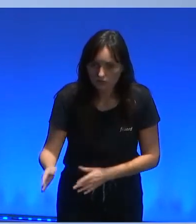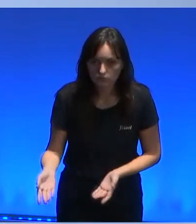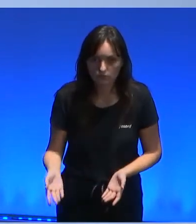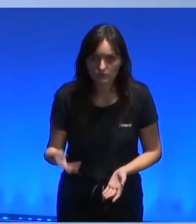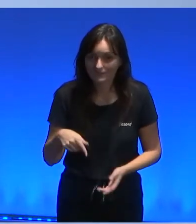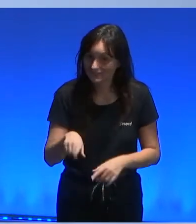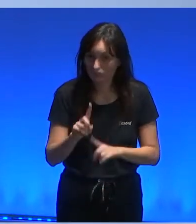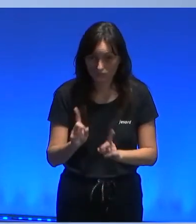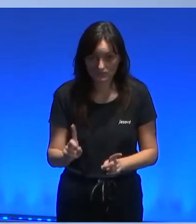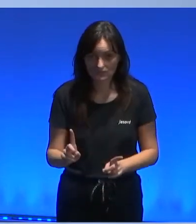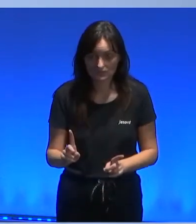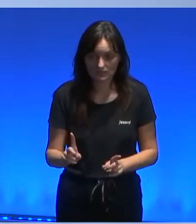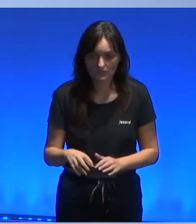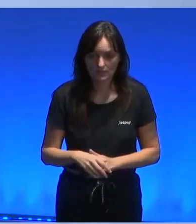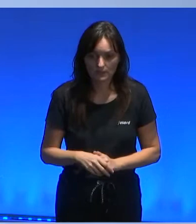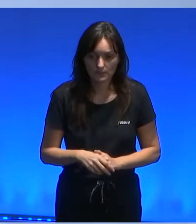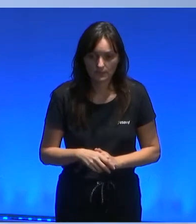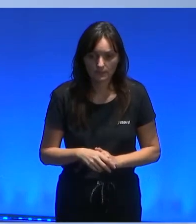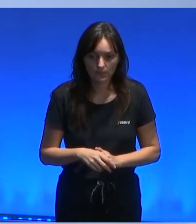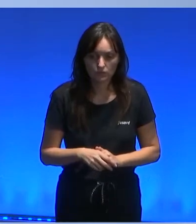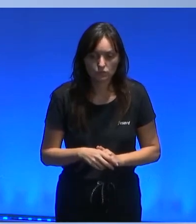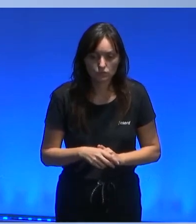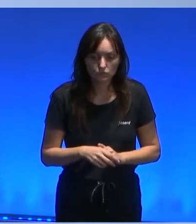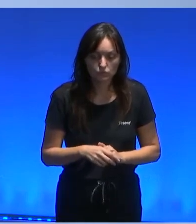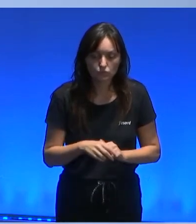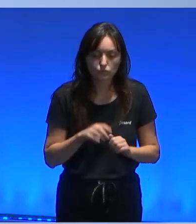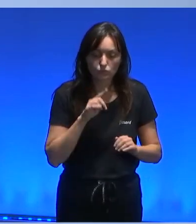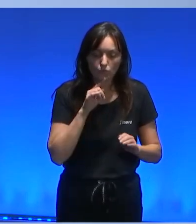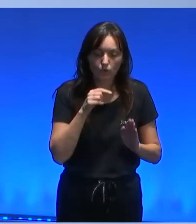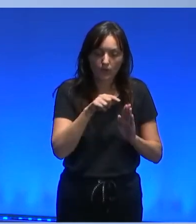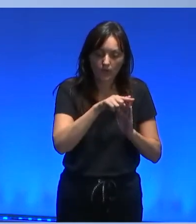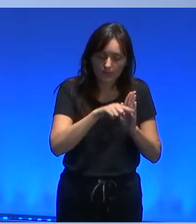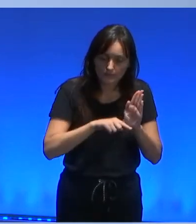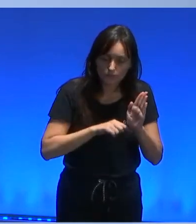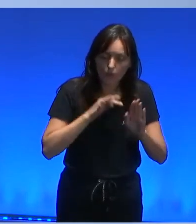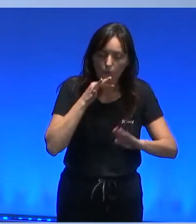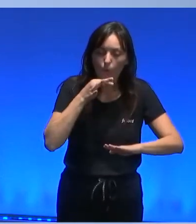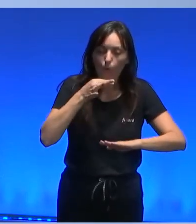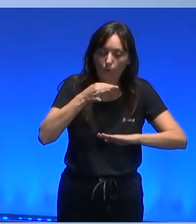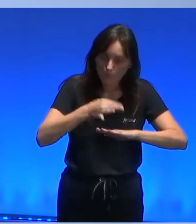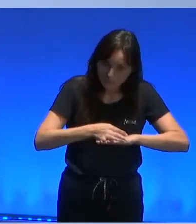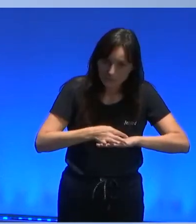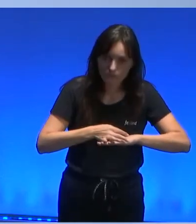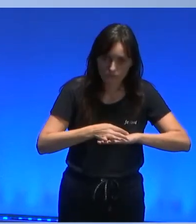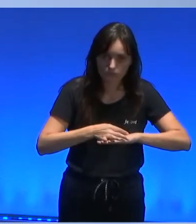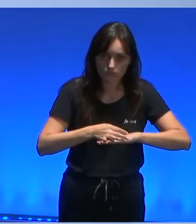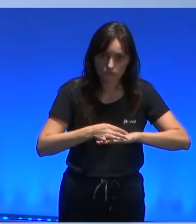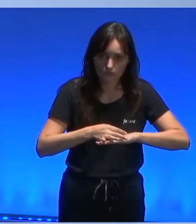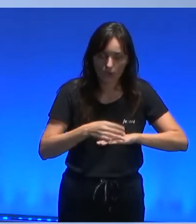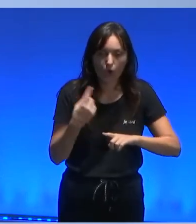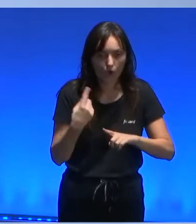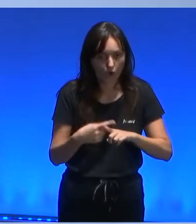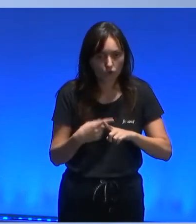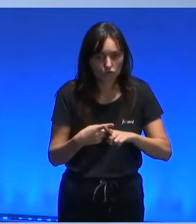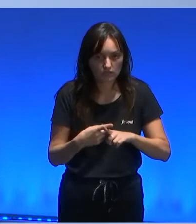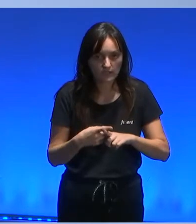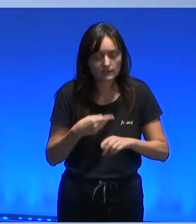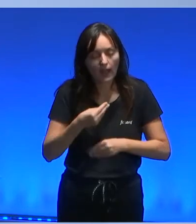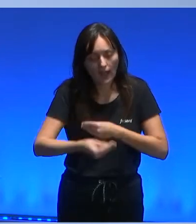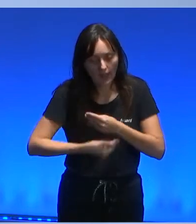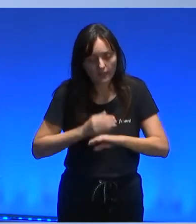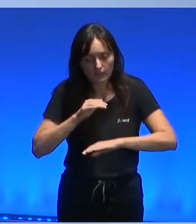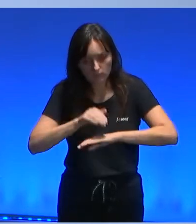No es esto. Es una serie de compromisos puntuales de cosas que hay que hacer